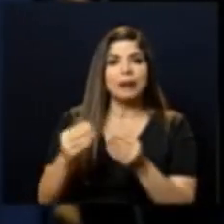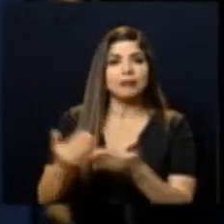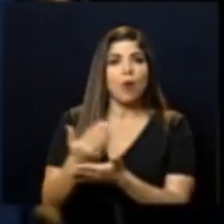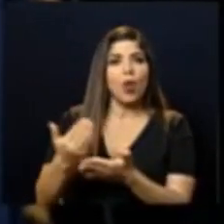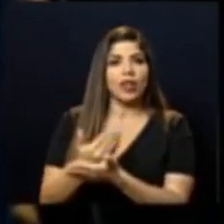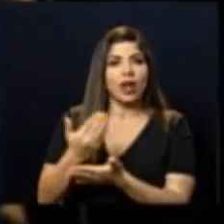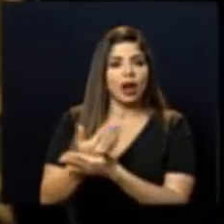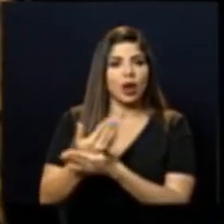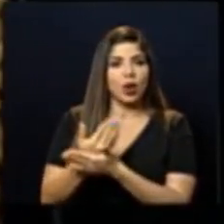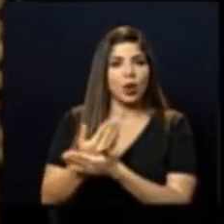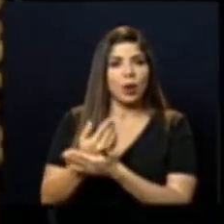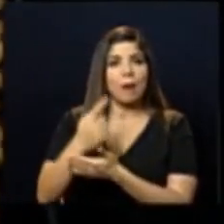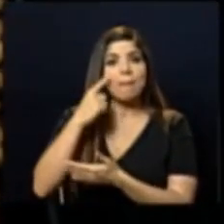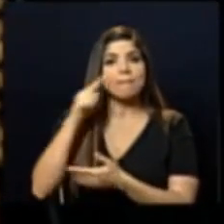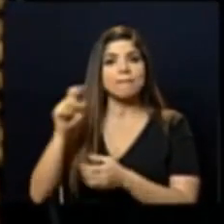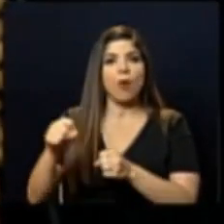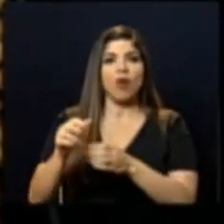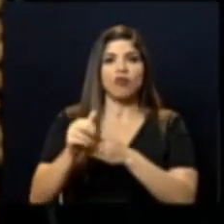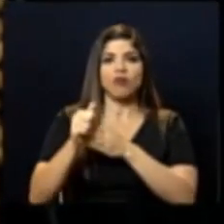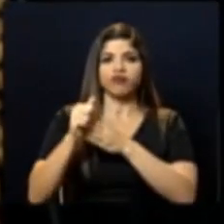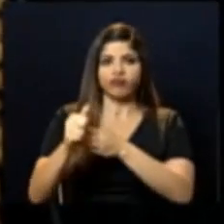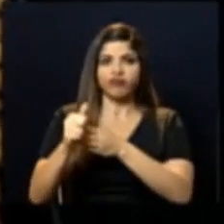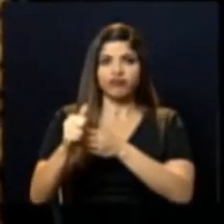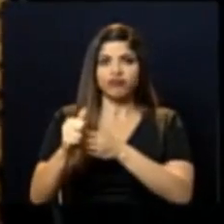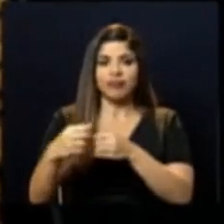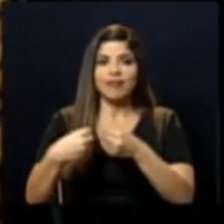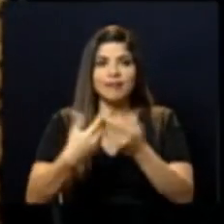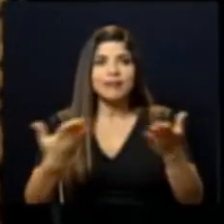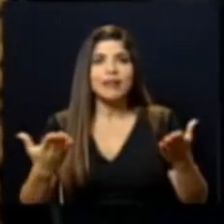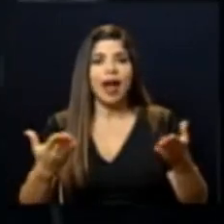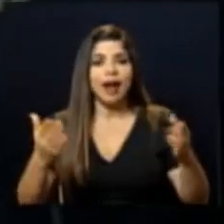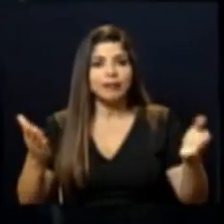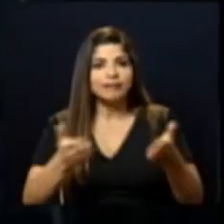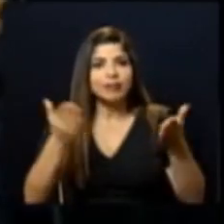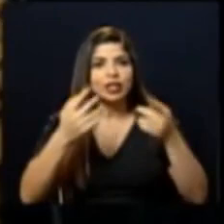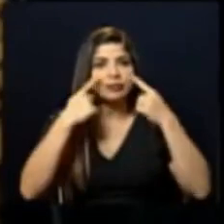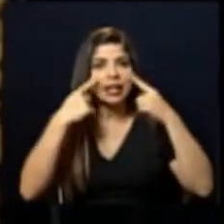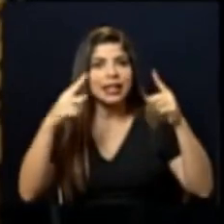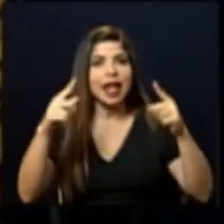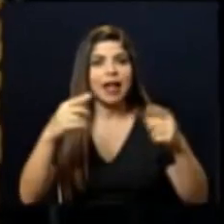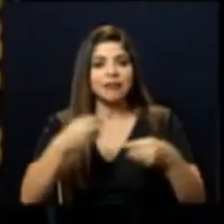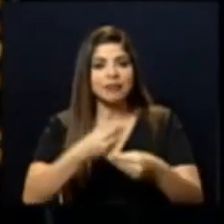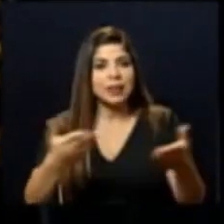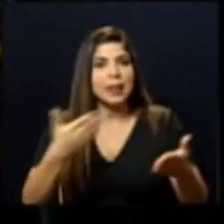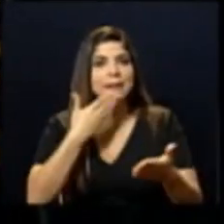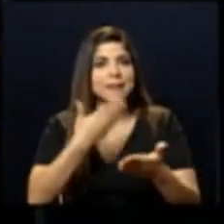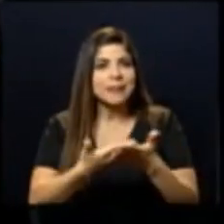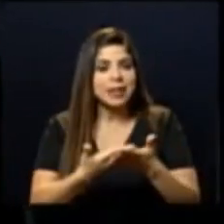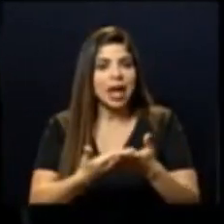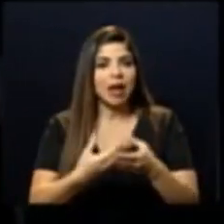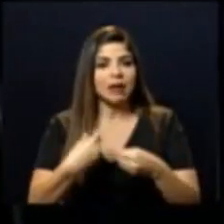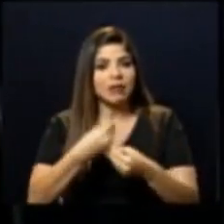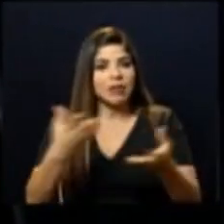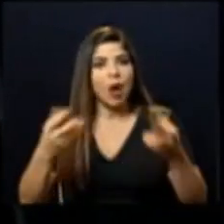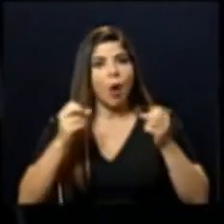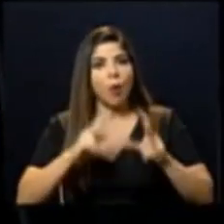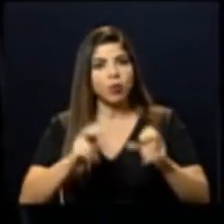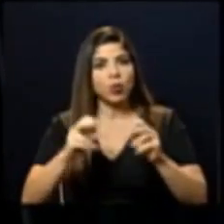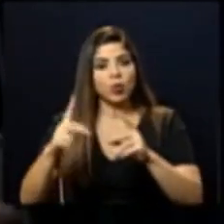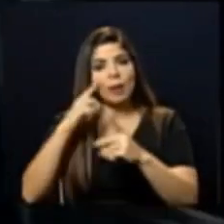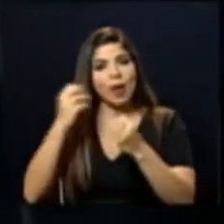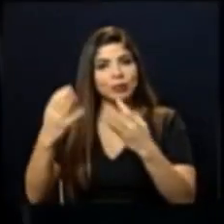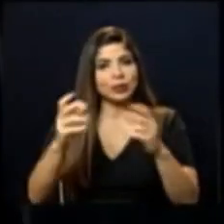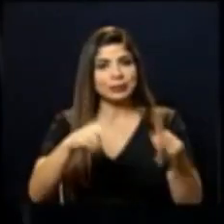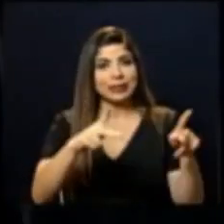sea un sector de punta que genere prosperidad, bienestar y oportunidades para muchas